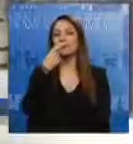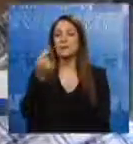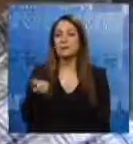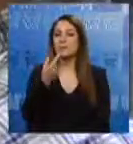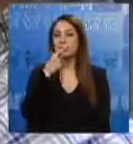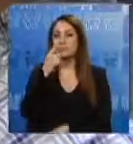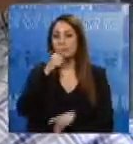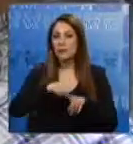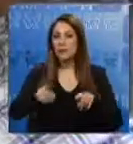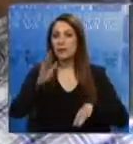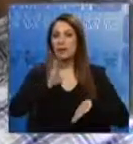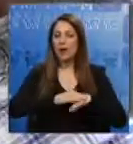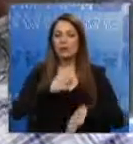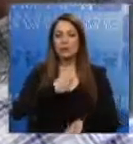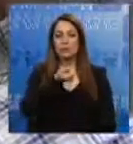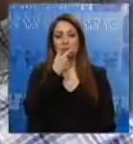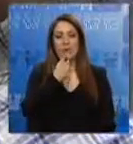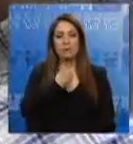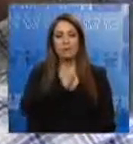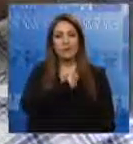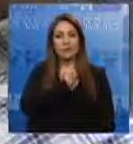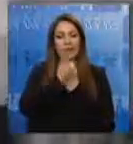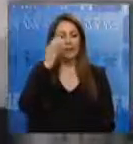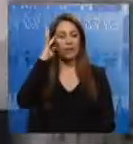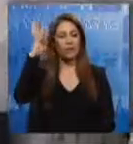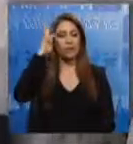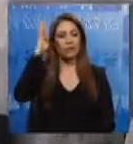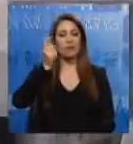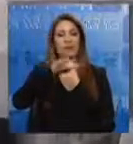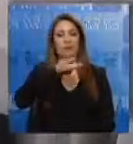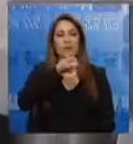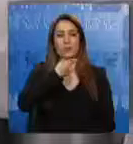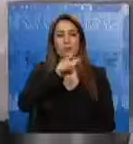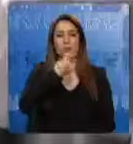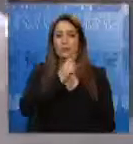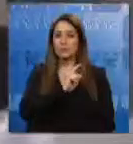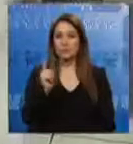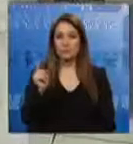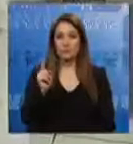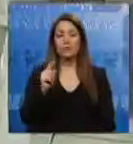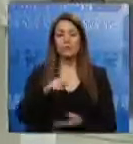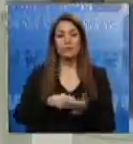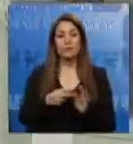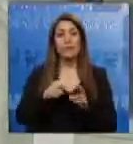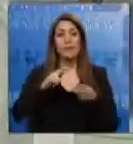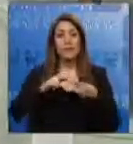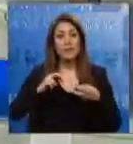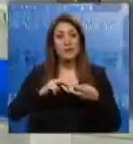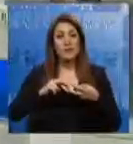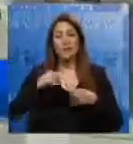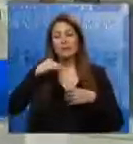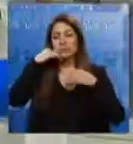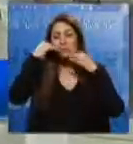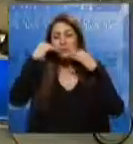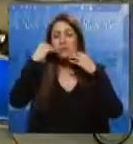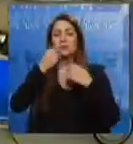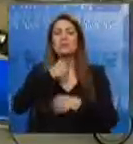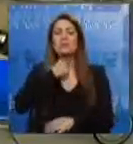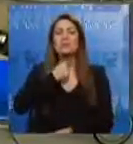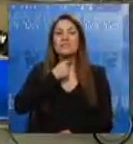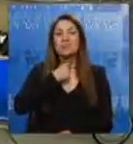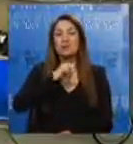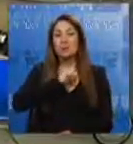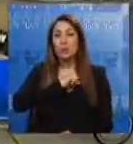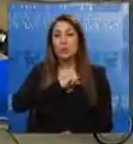automedicó. Los síntomas de la influenza AH1N1 son como cualquier otra gripe estacional, es decir, fiebre, dolor de garganta,